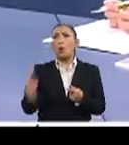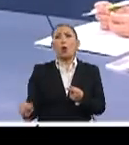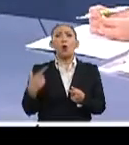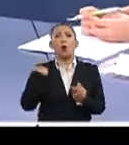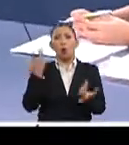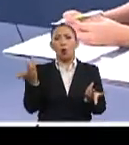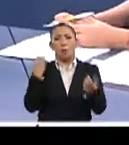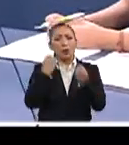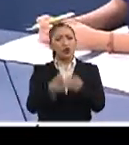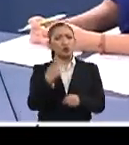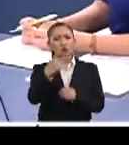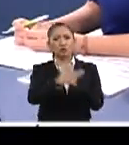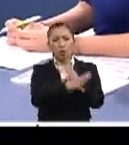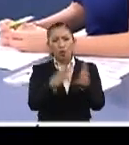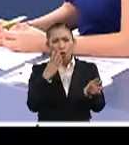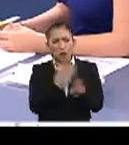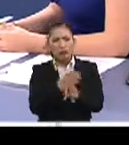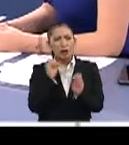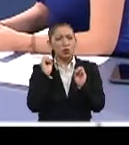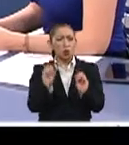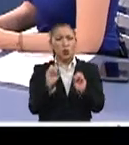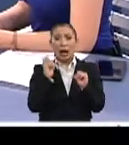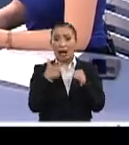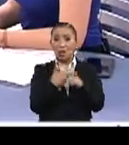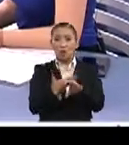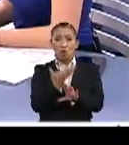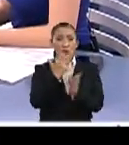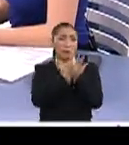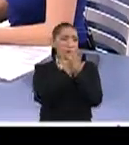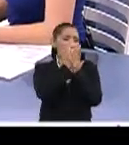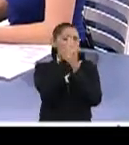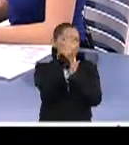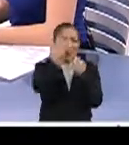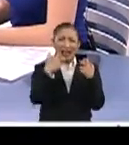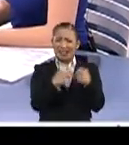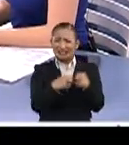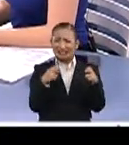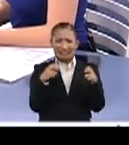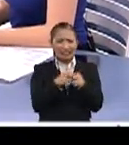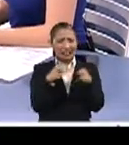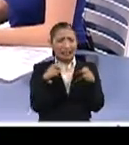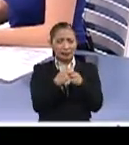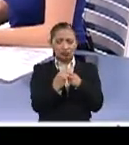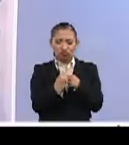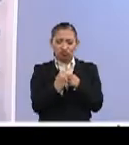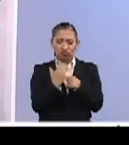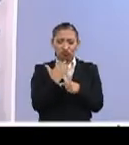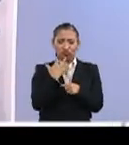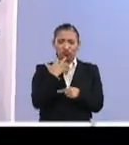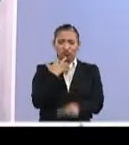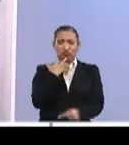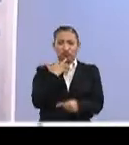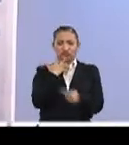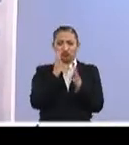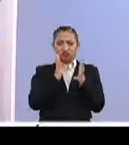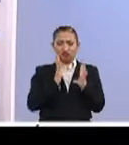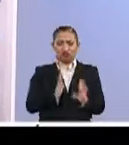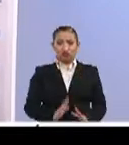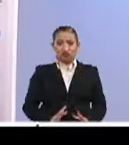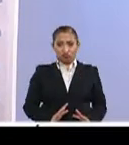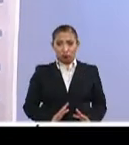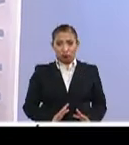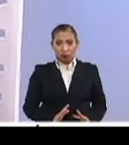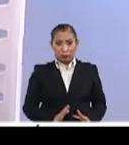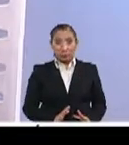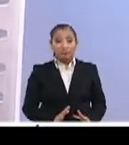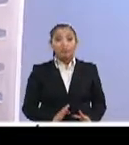sé, del patrimonio, una situación muy estresante que de alguna manera repercute a nivel del